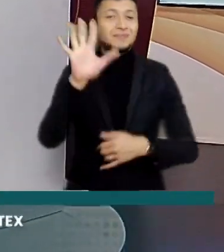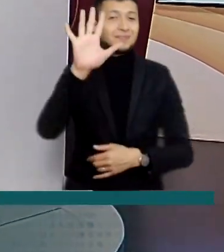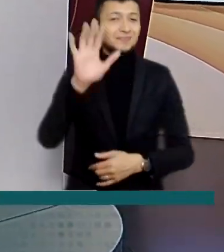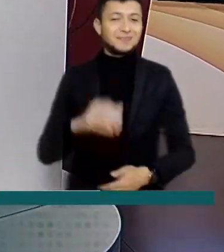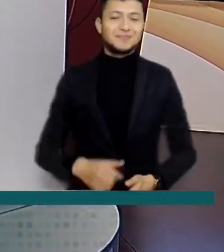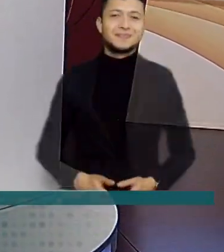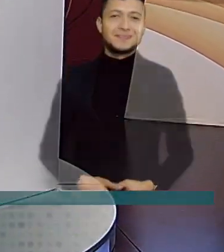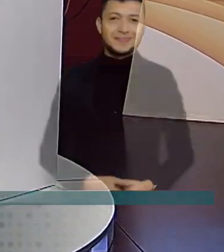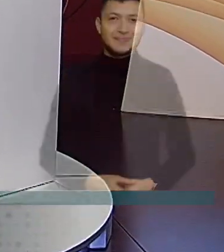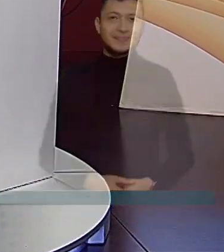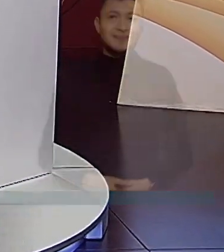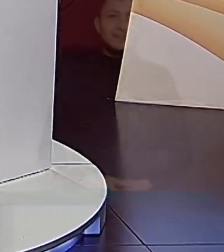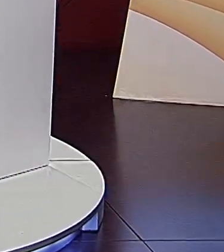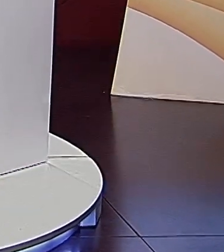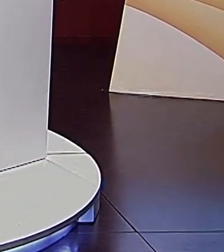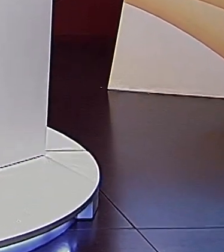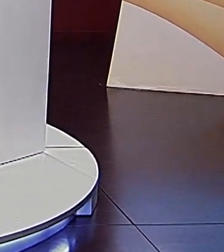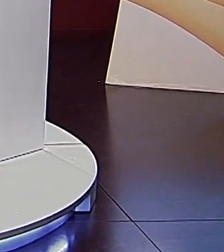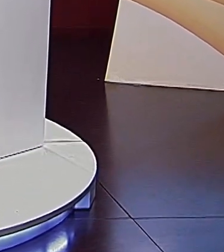regiones. Hasta pronto.